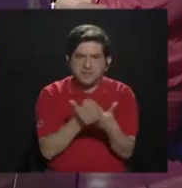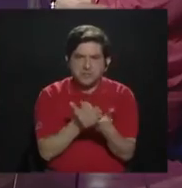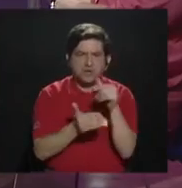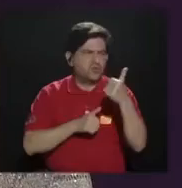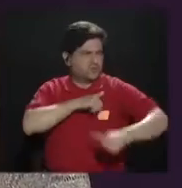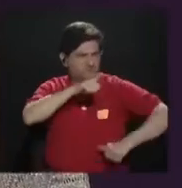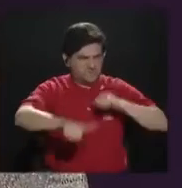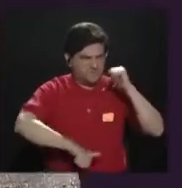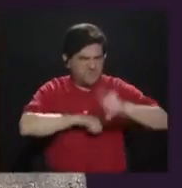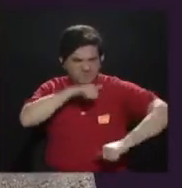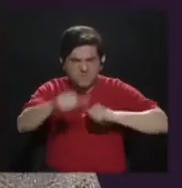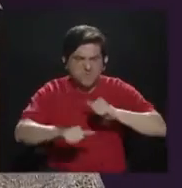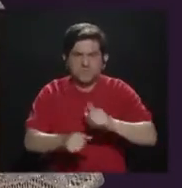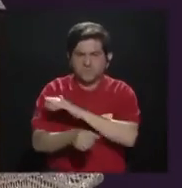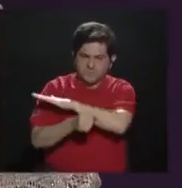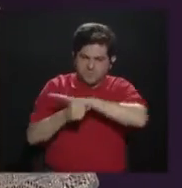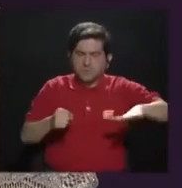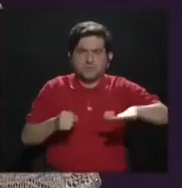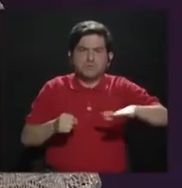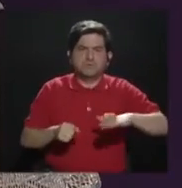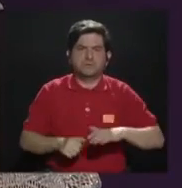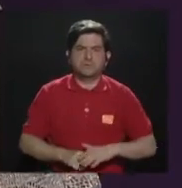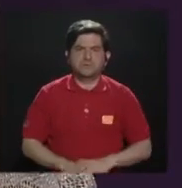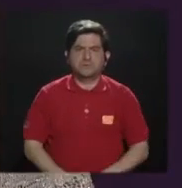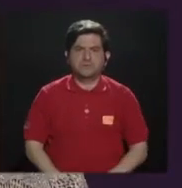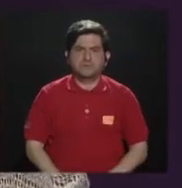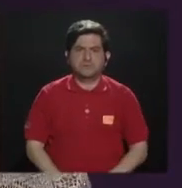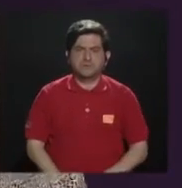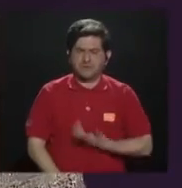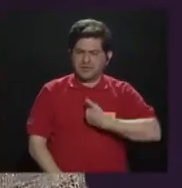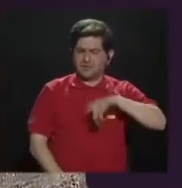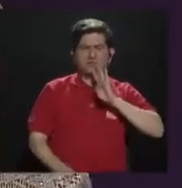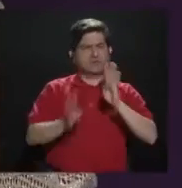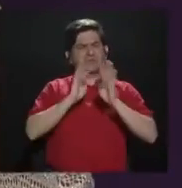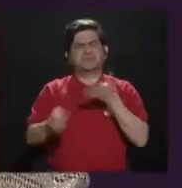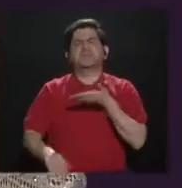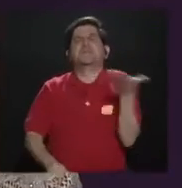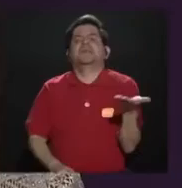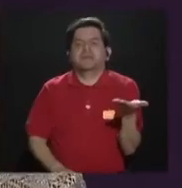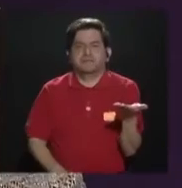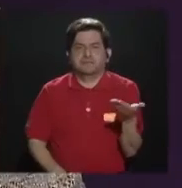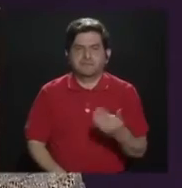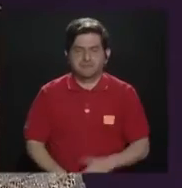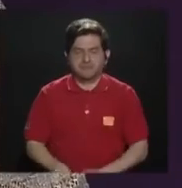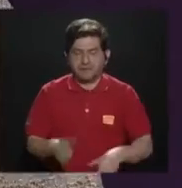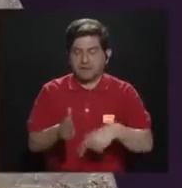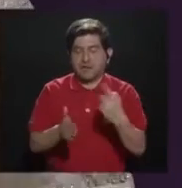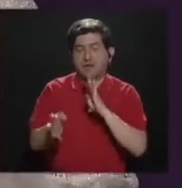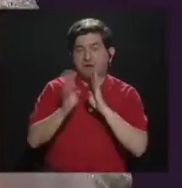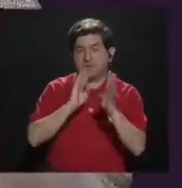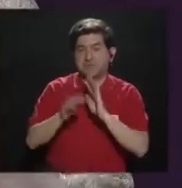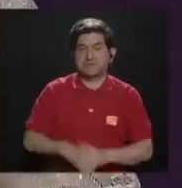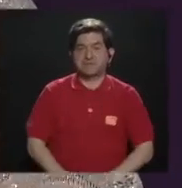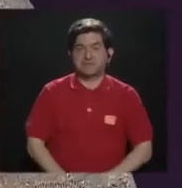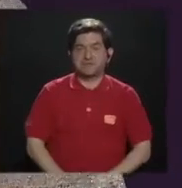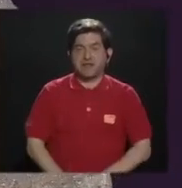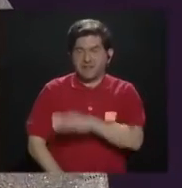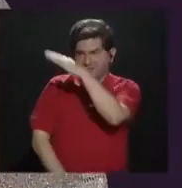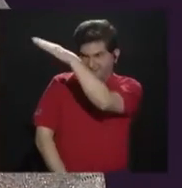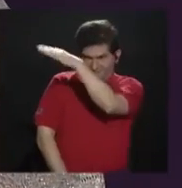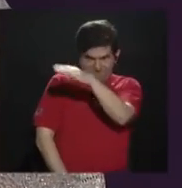una lucha absoluta. Entonces, ¿de qué estamos hablando? De que a veces cuando hablamos de